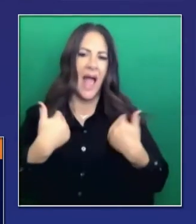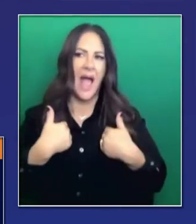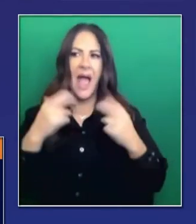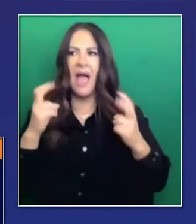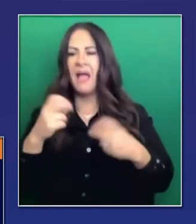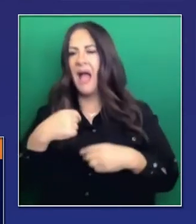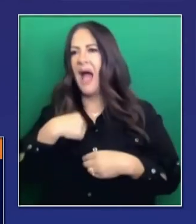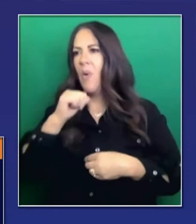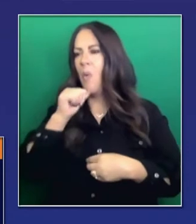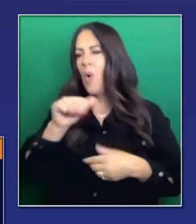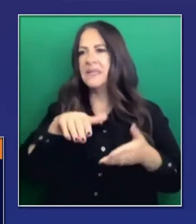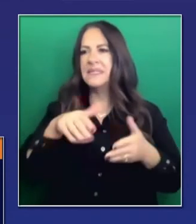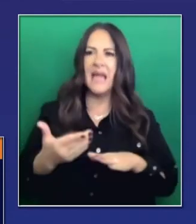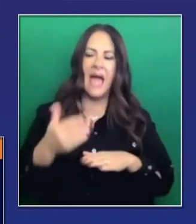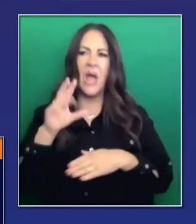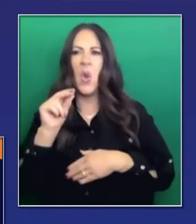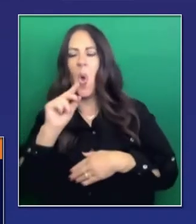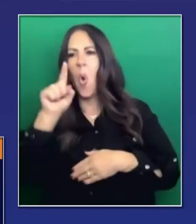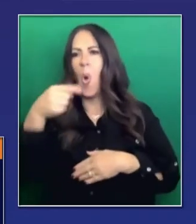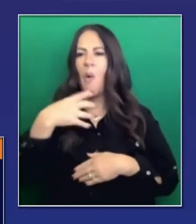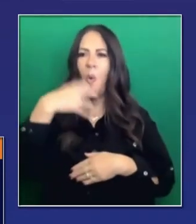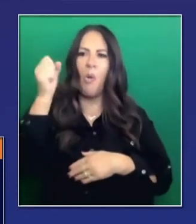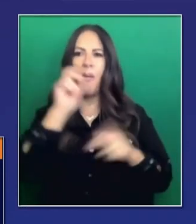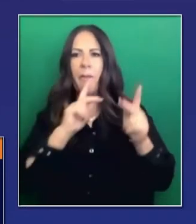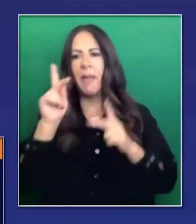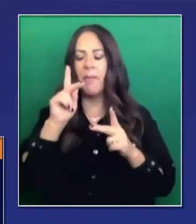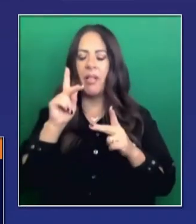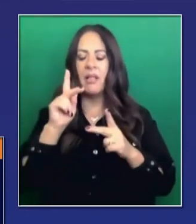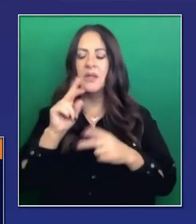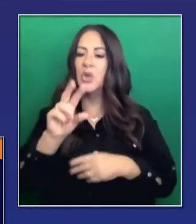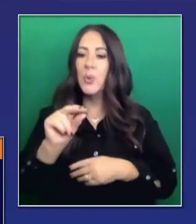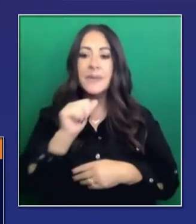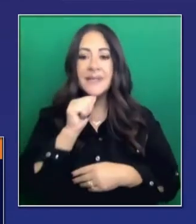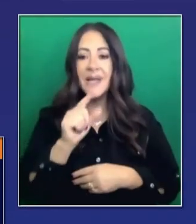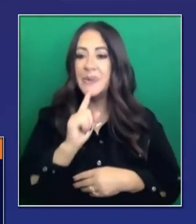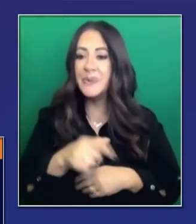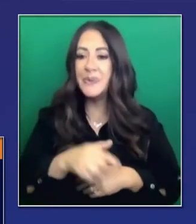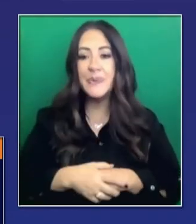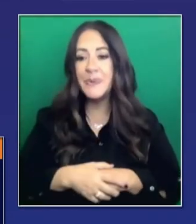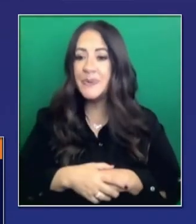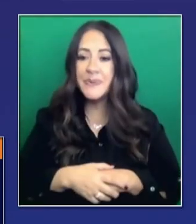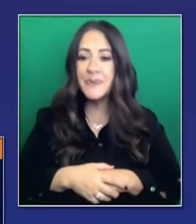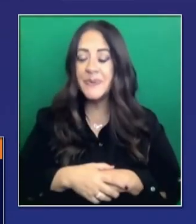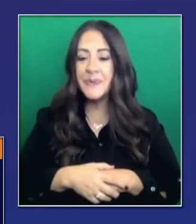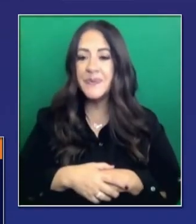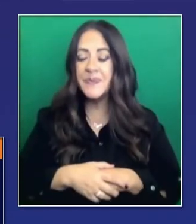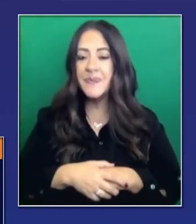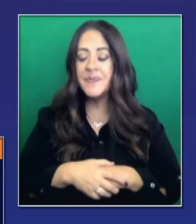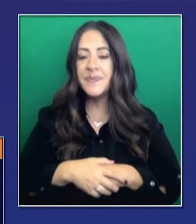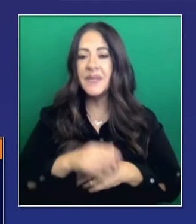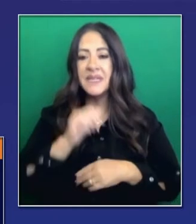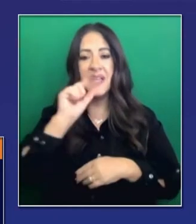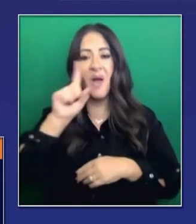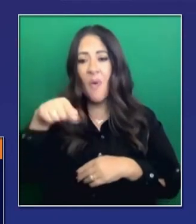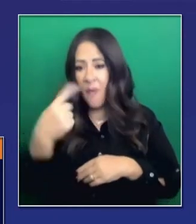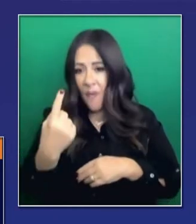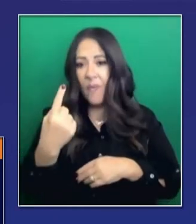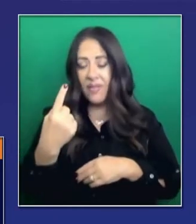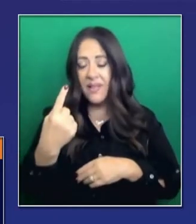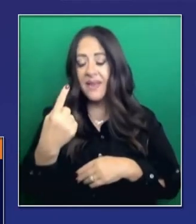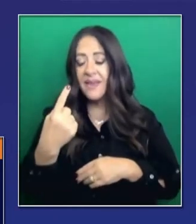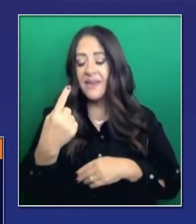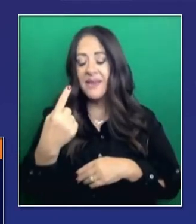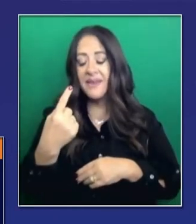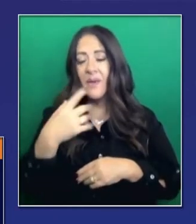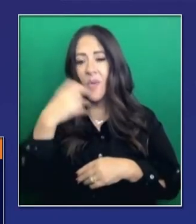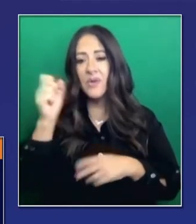es joven, que solo afecta a personas de avanzada edad. No es el caso. Puede que sea lo que indican las